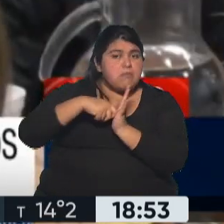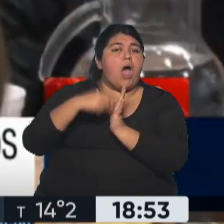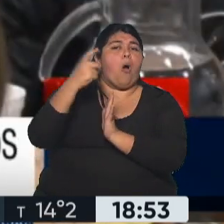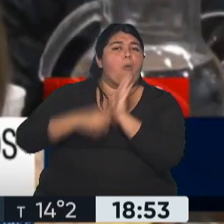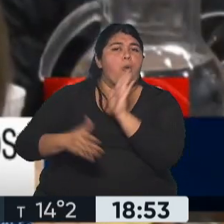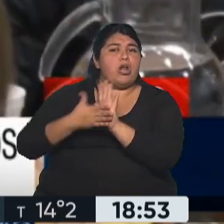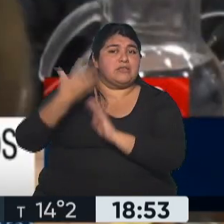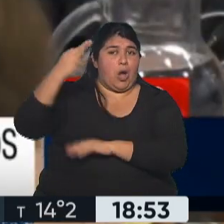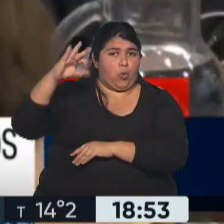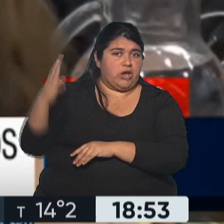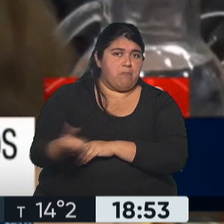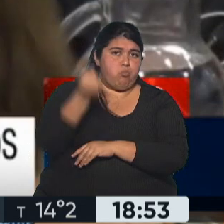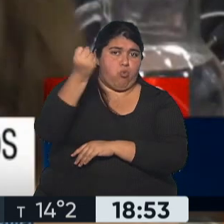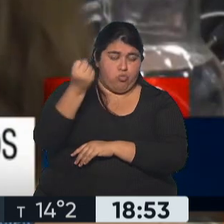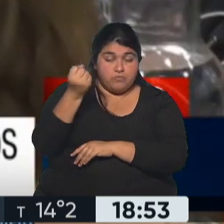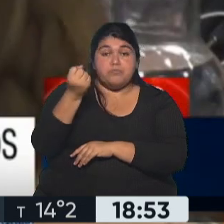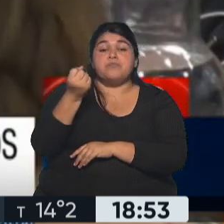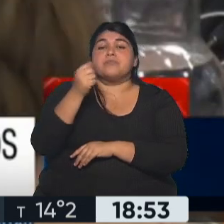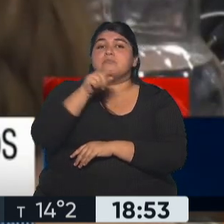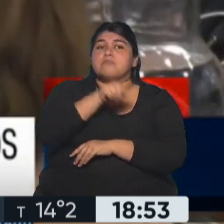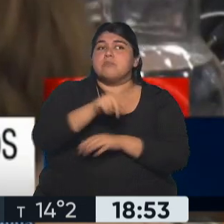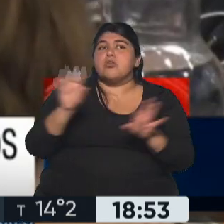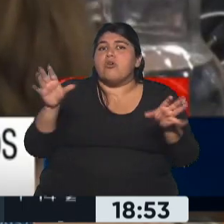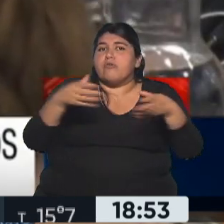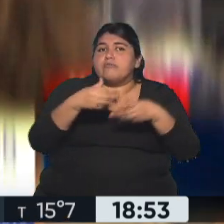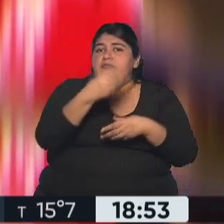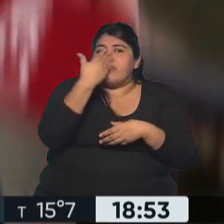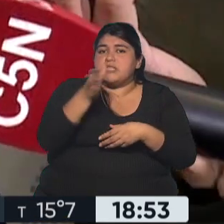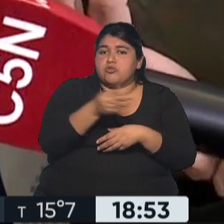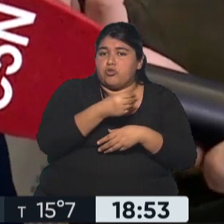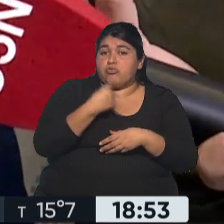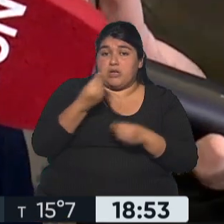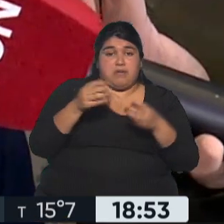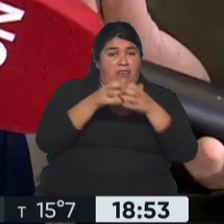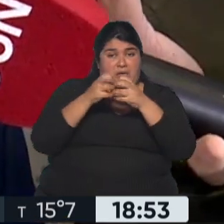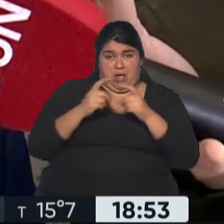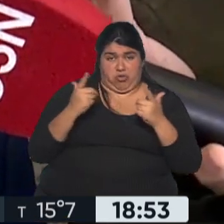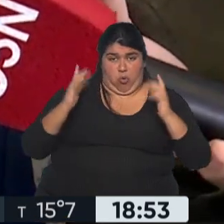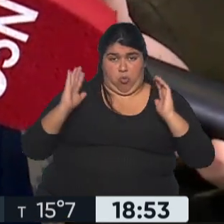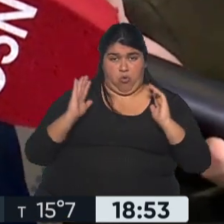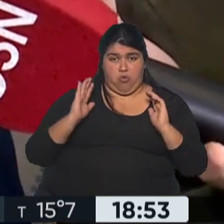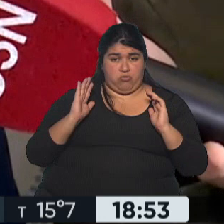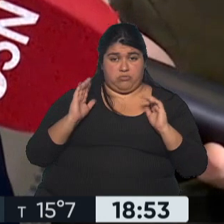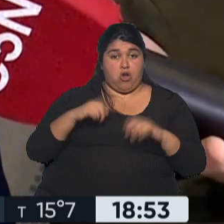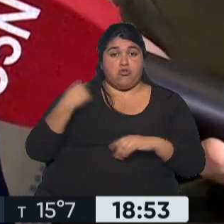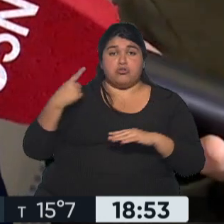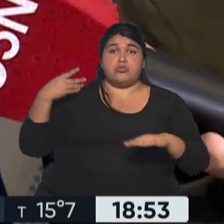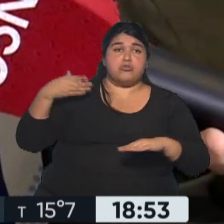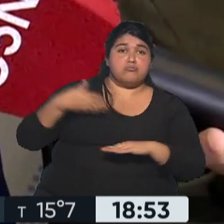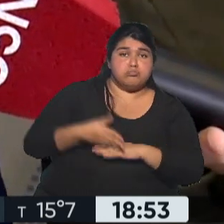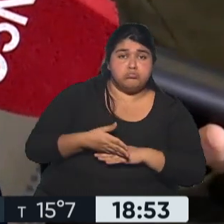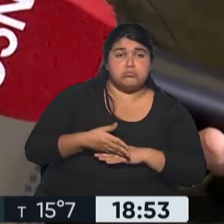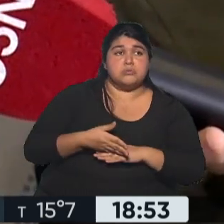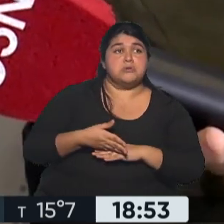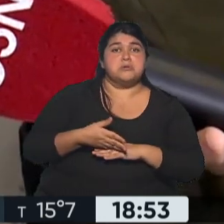¿Qué opinión tienen al respecto y cuál va a ser la posición del Frente de Todos? Que no hubo debate, ¿no? Porque realmente vinimos a este plenario de las